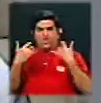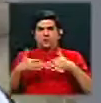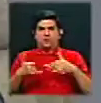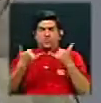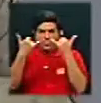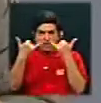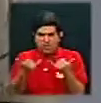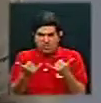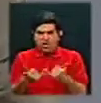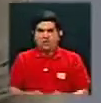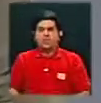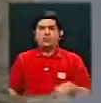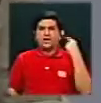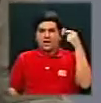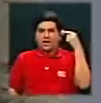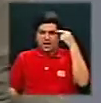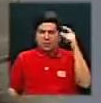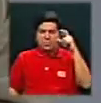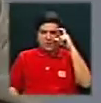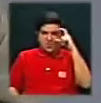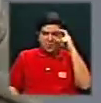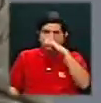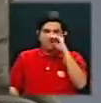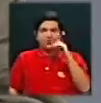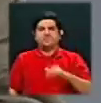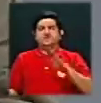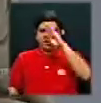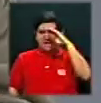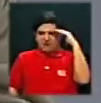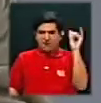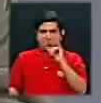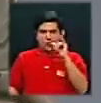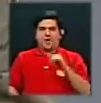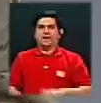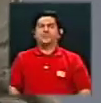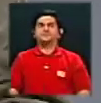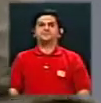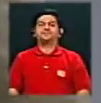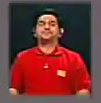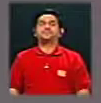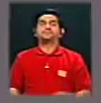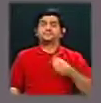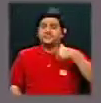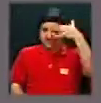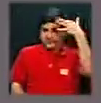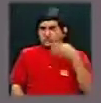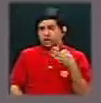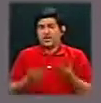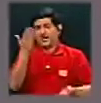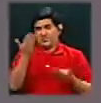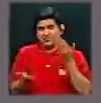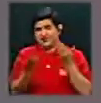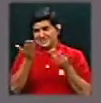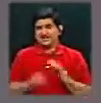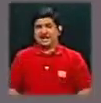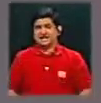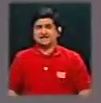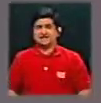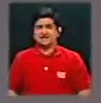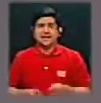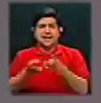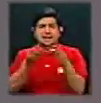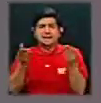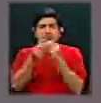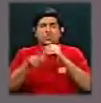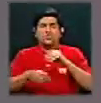ocurrió en la administración Rodríguez y ahora en la administración Chinchilla? Bueno, a mí se me ocurre que posiblemente porque el tejido